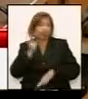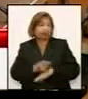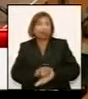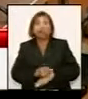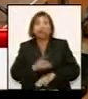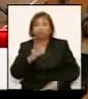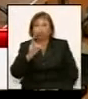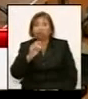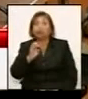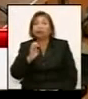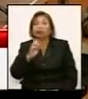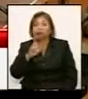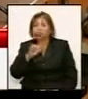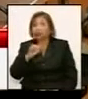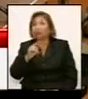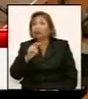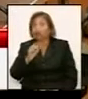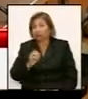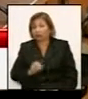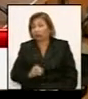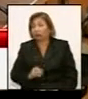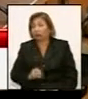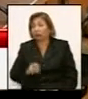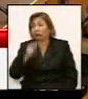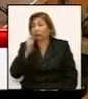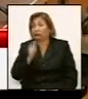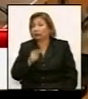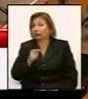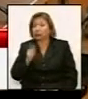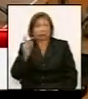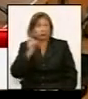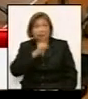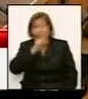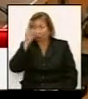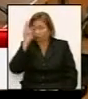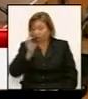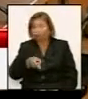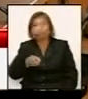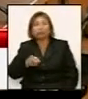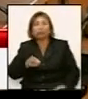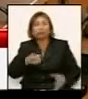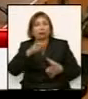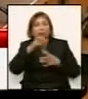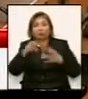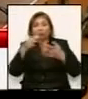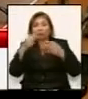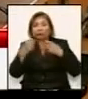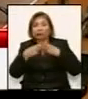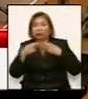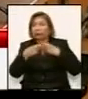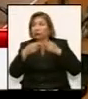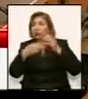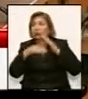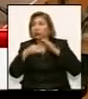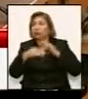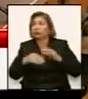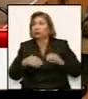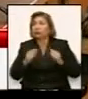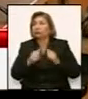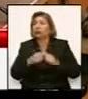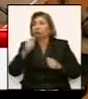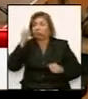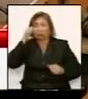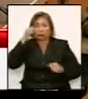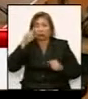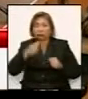saben el agravante animalito que es cuando la difusión se da por internet es importante también recordar